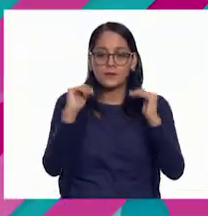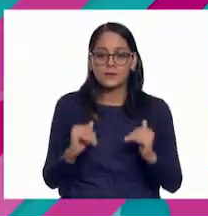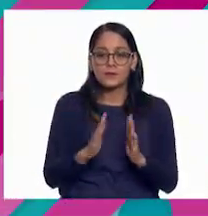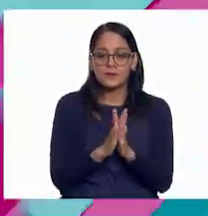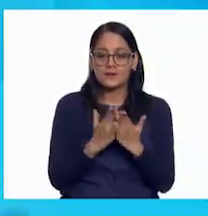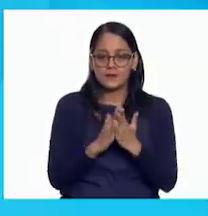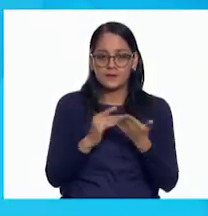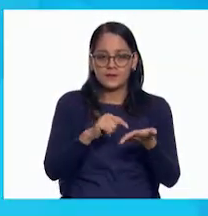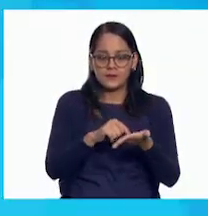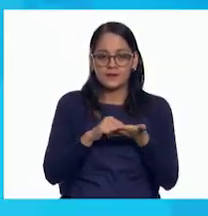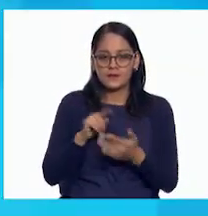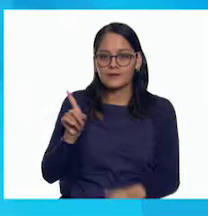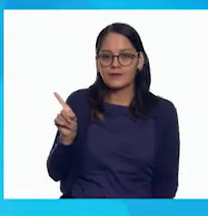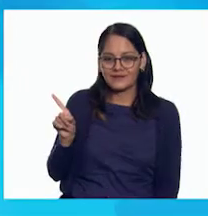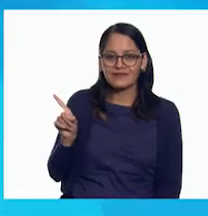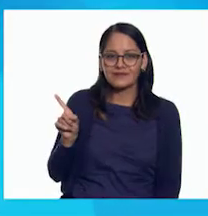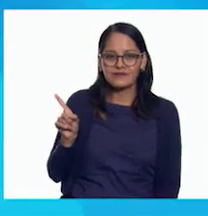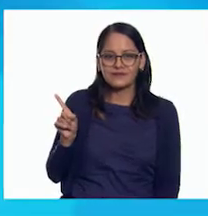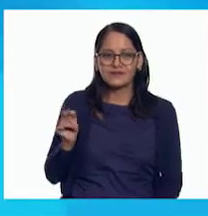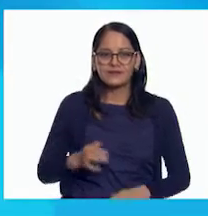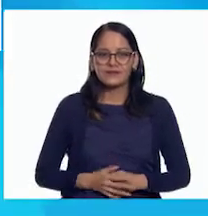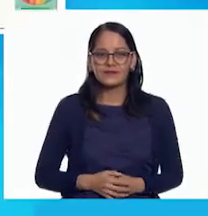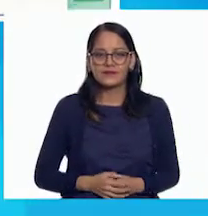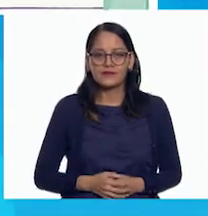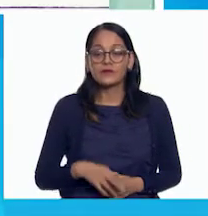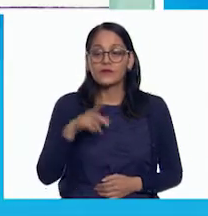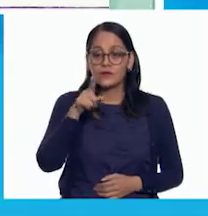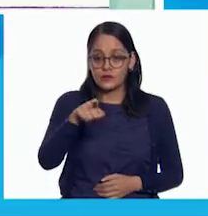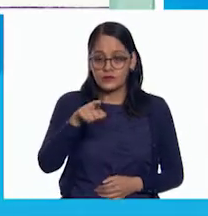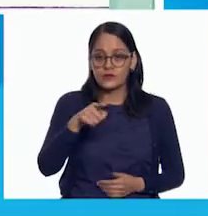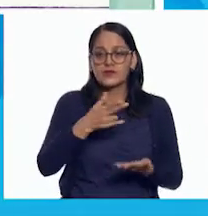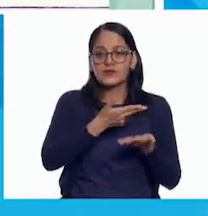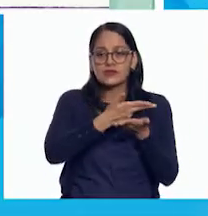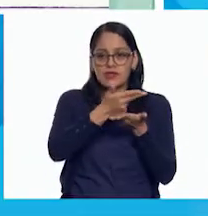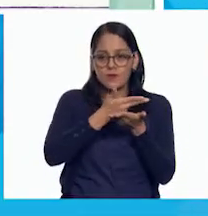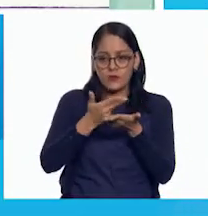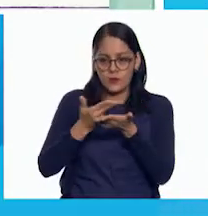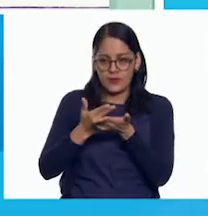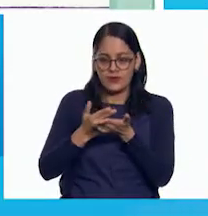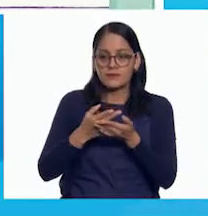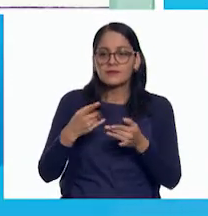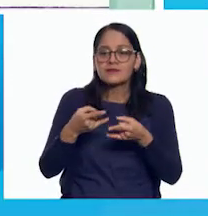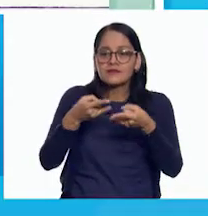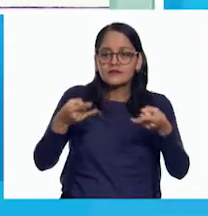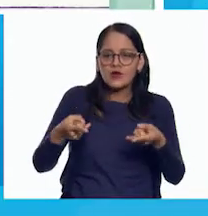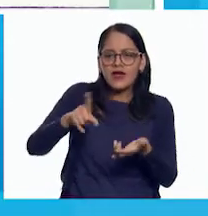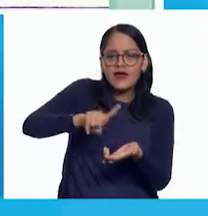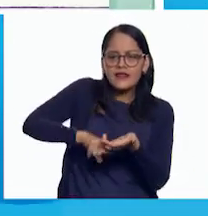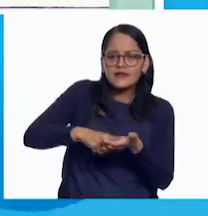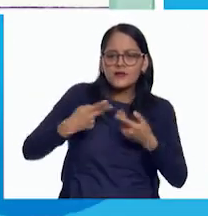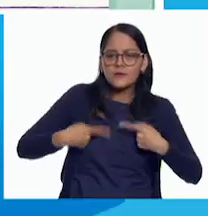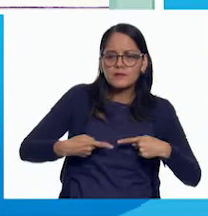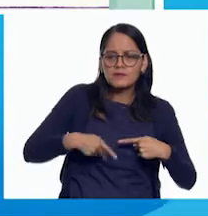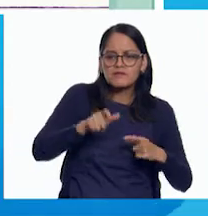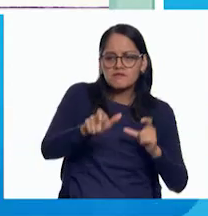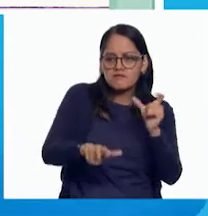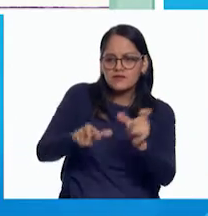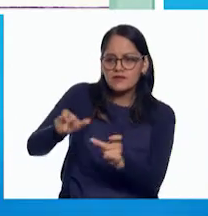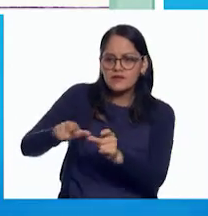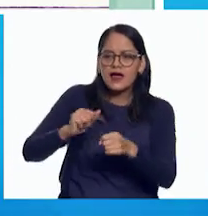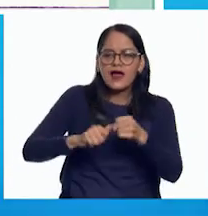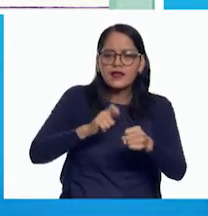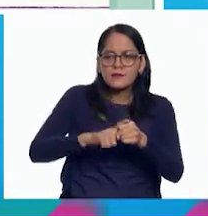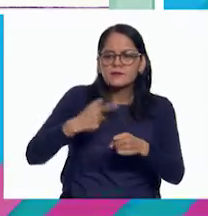nuestro libro. Ajá. Fíjense muy bien. Dibuja a los personajes del cuento. Ahora